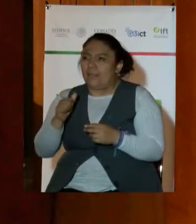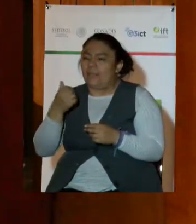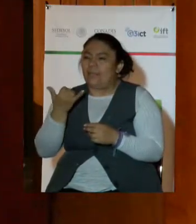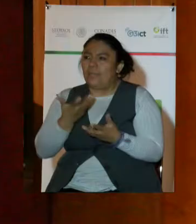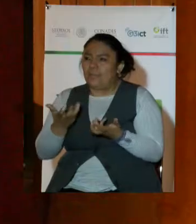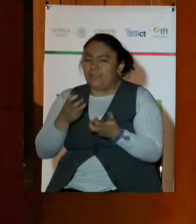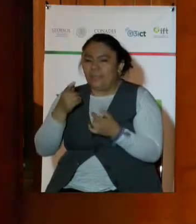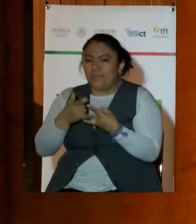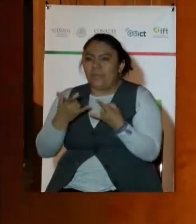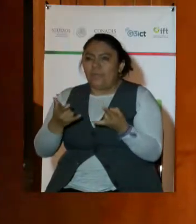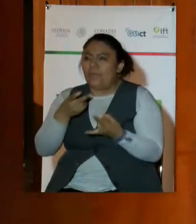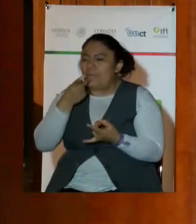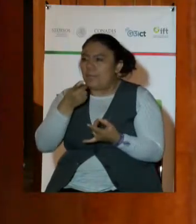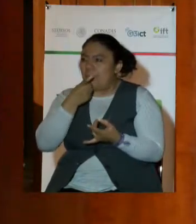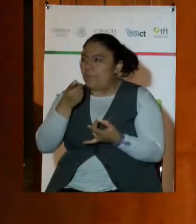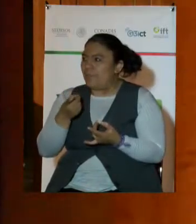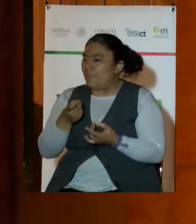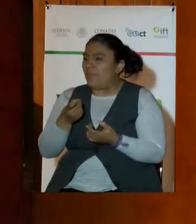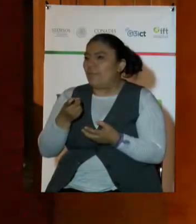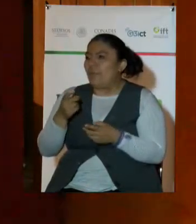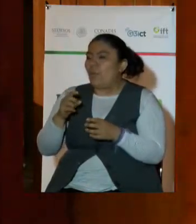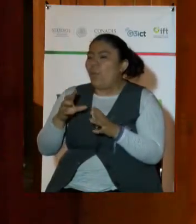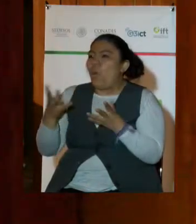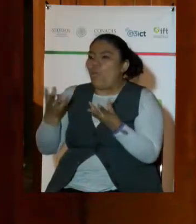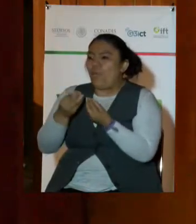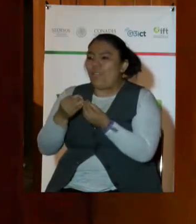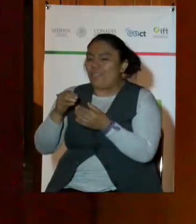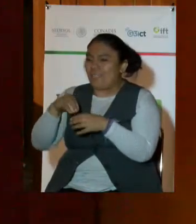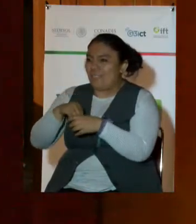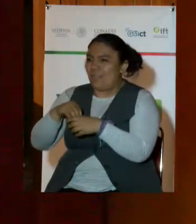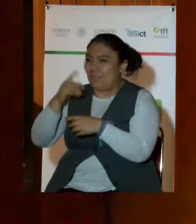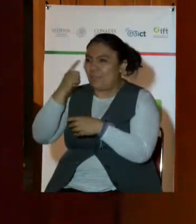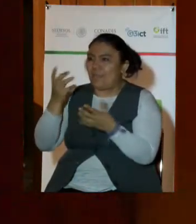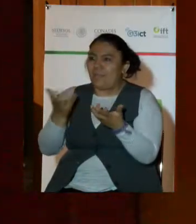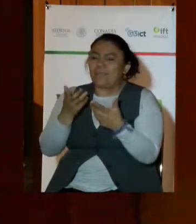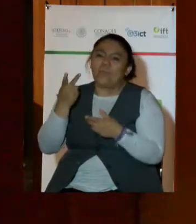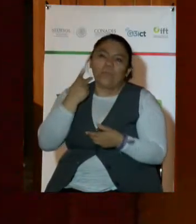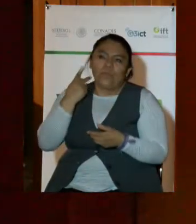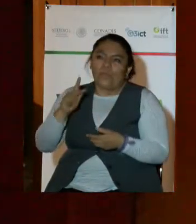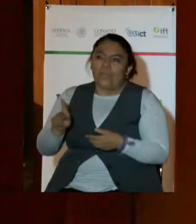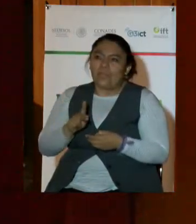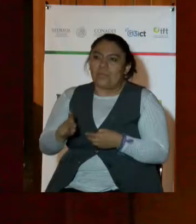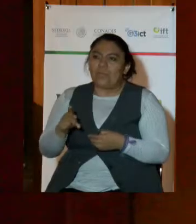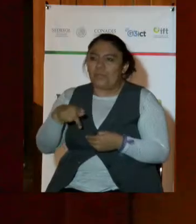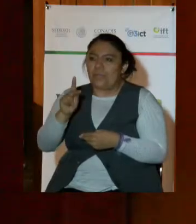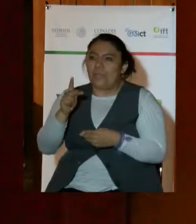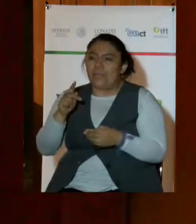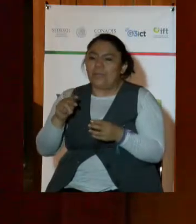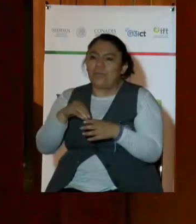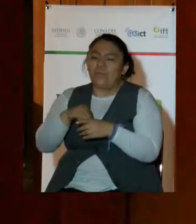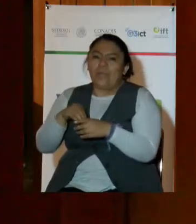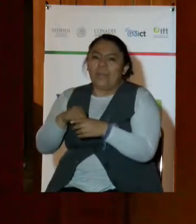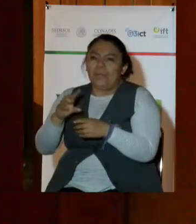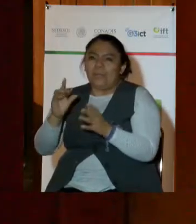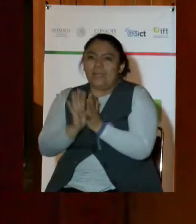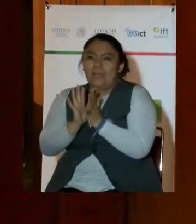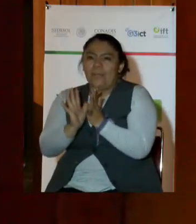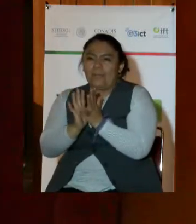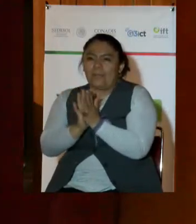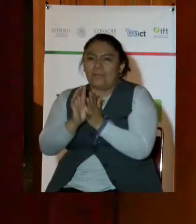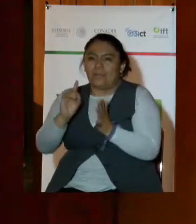pública las participaciones en su mayoría fueron de la industria. Y yo hace rato que termina la ponencia en la que